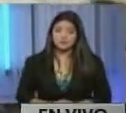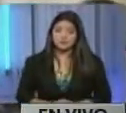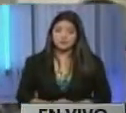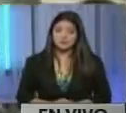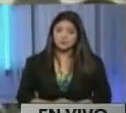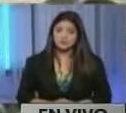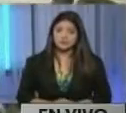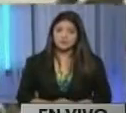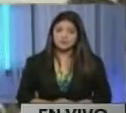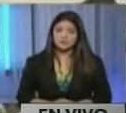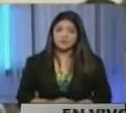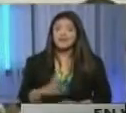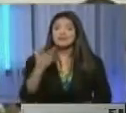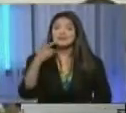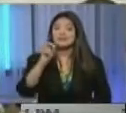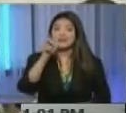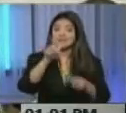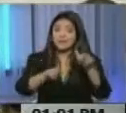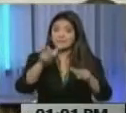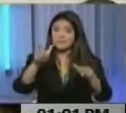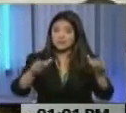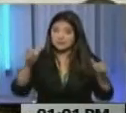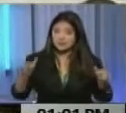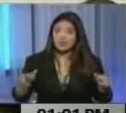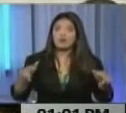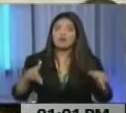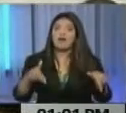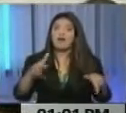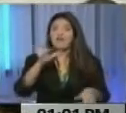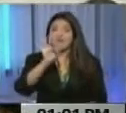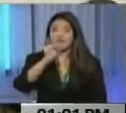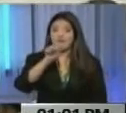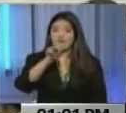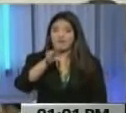16 de las 30 personas integrantes de las FARC-EP que fueron